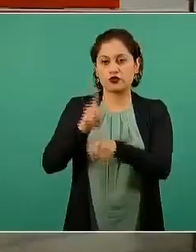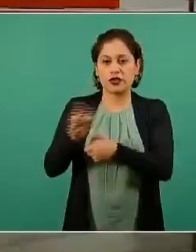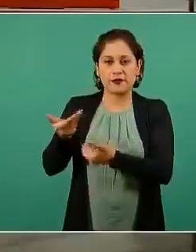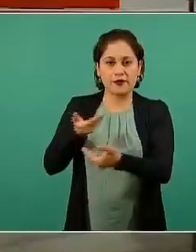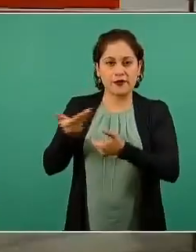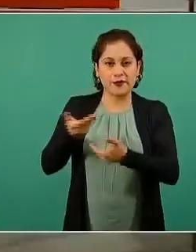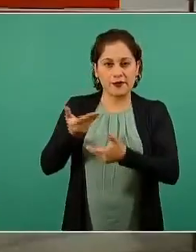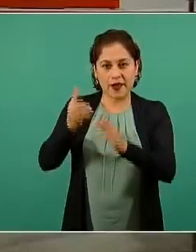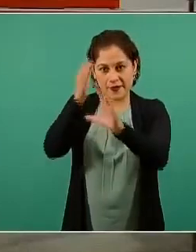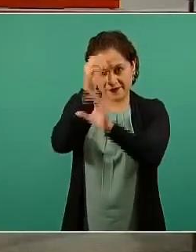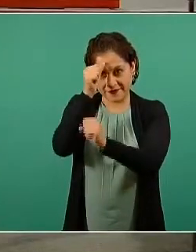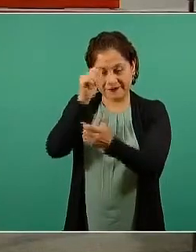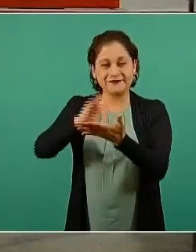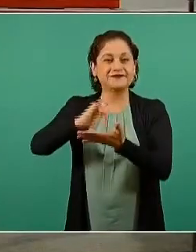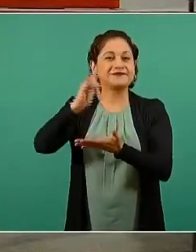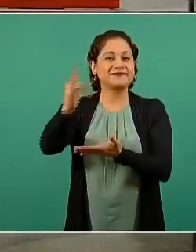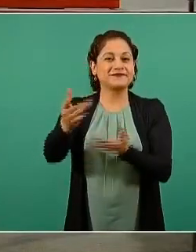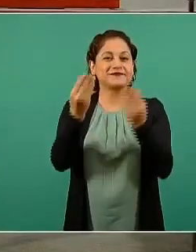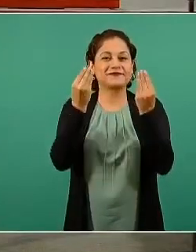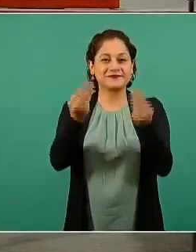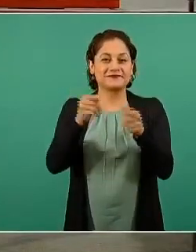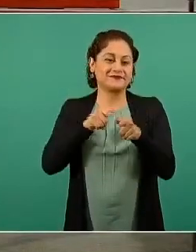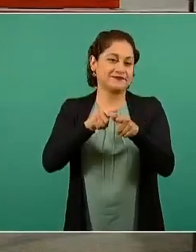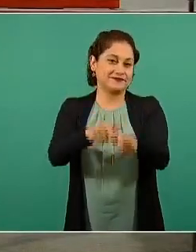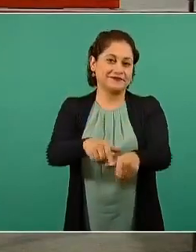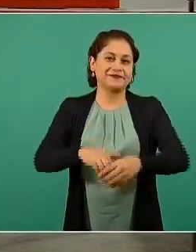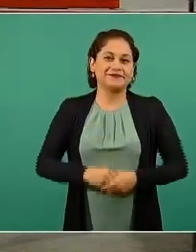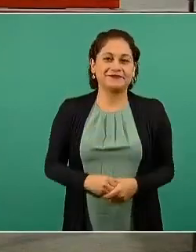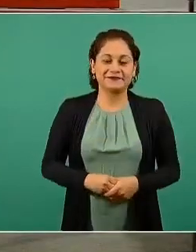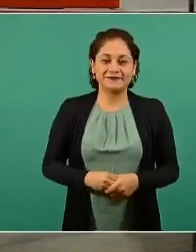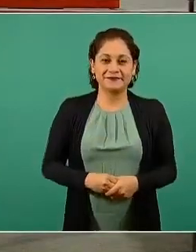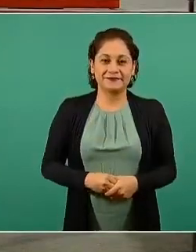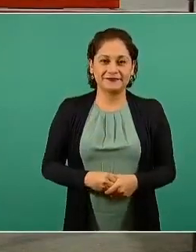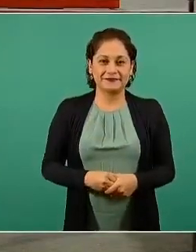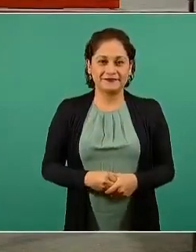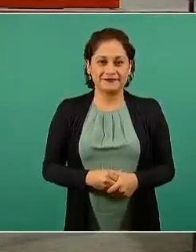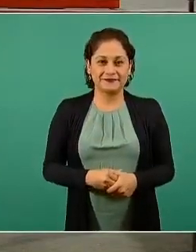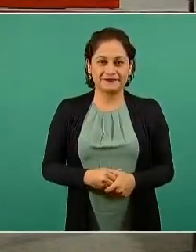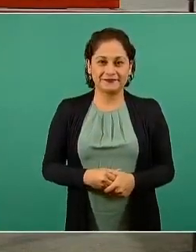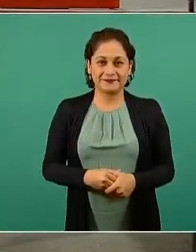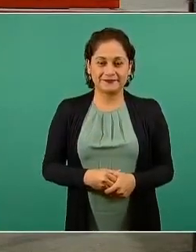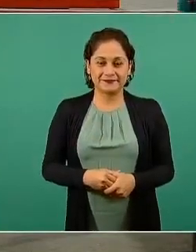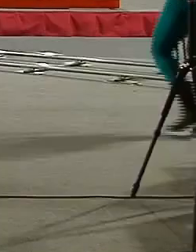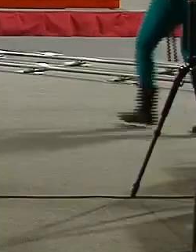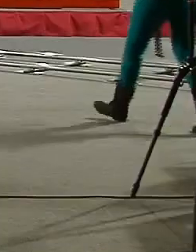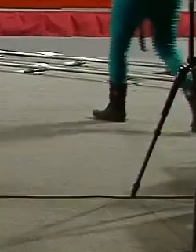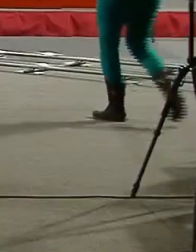Muchas gracias. Muchas gracias y aquí a todo seguimos. Muchas gracias a ustedes. Gracias. Hasta luego. Gracias.